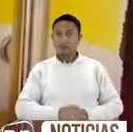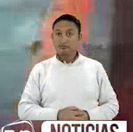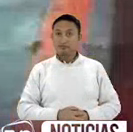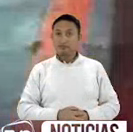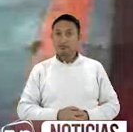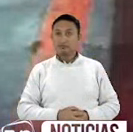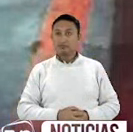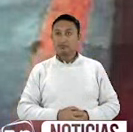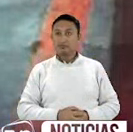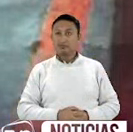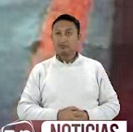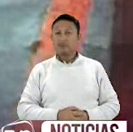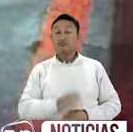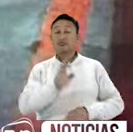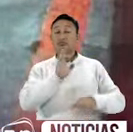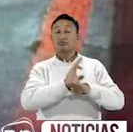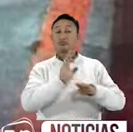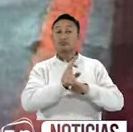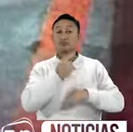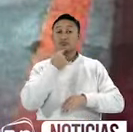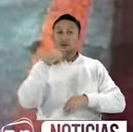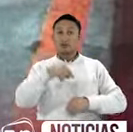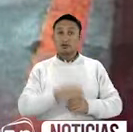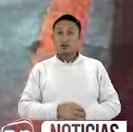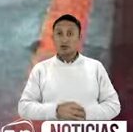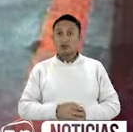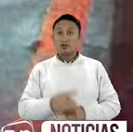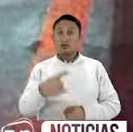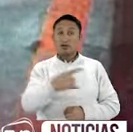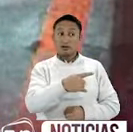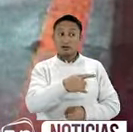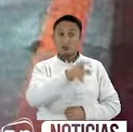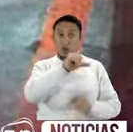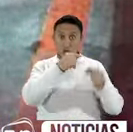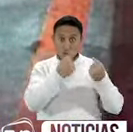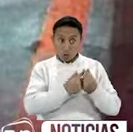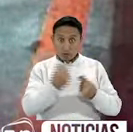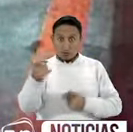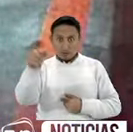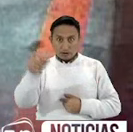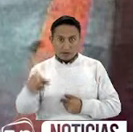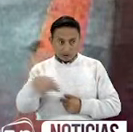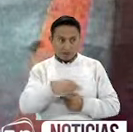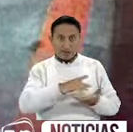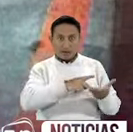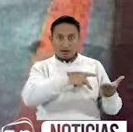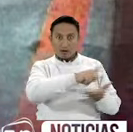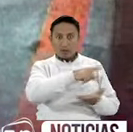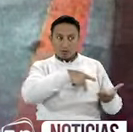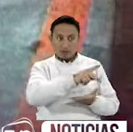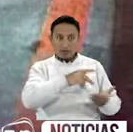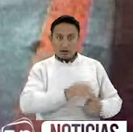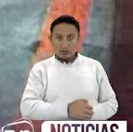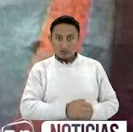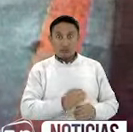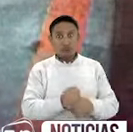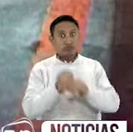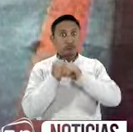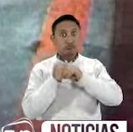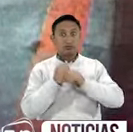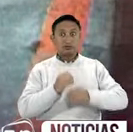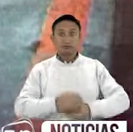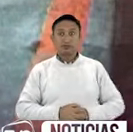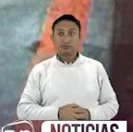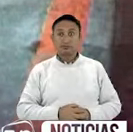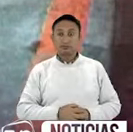impactos. Testigos manifiestan que es parte de las advertencias para obligar a que el personal de este negocio acceda